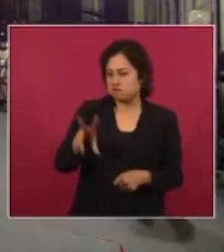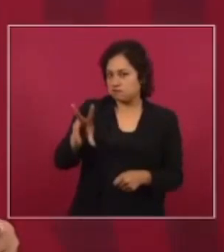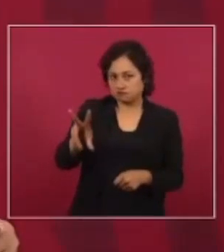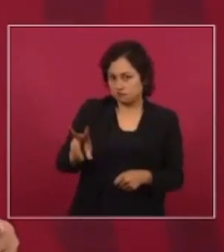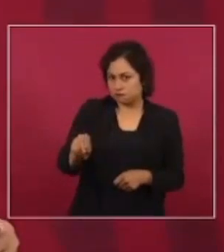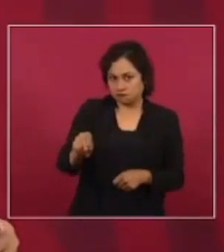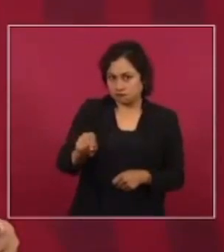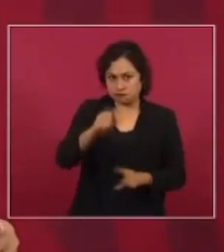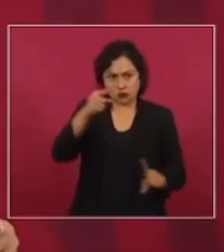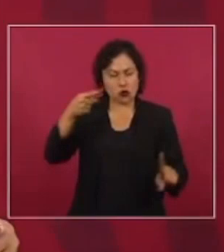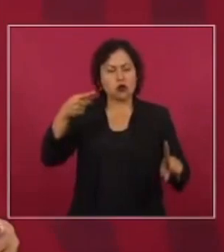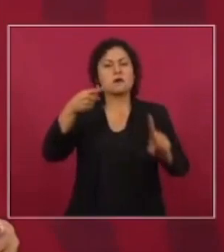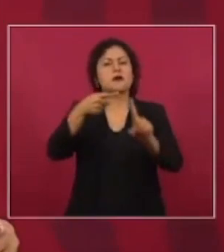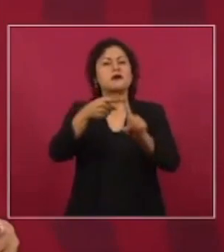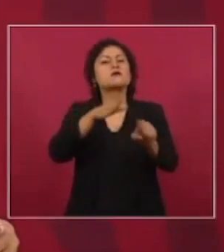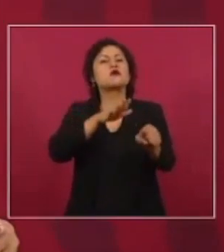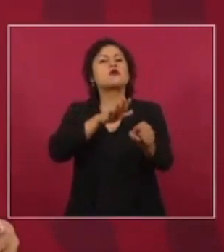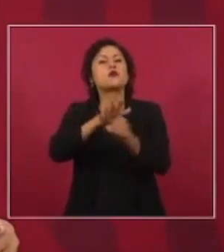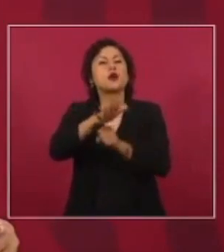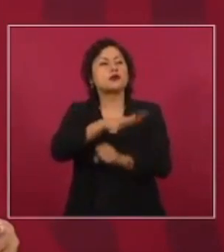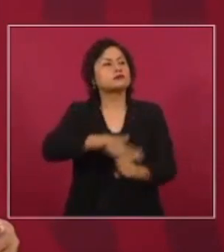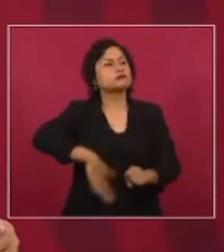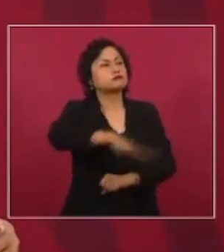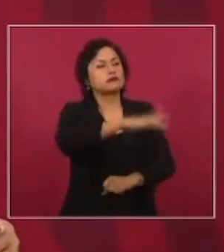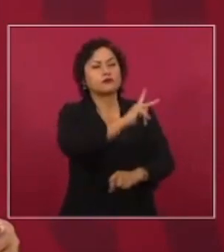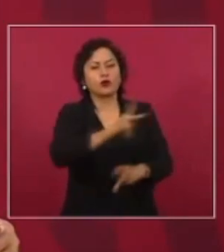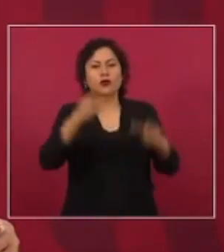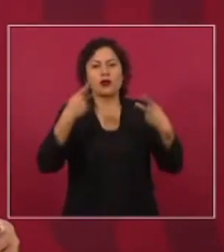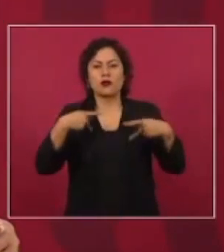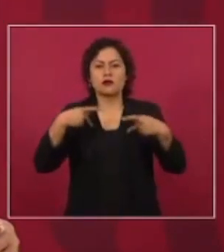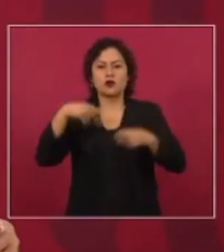voto de los ciudadanos.